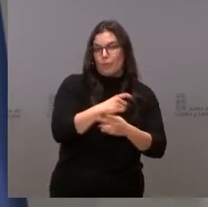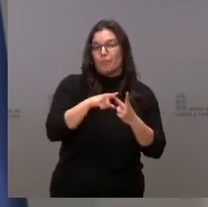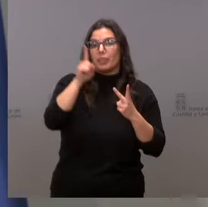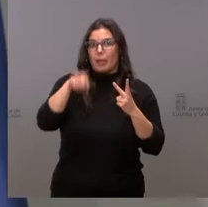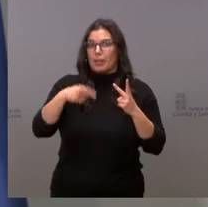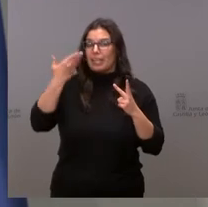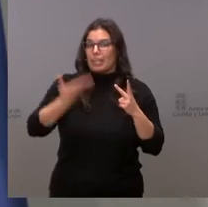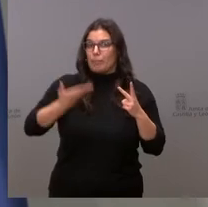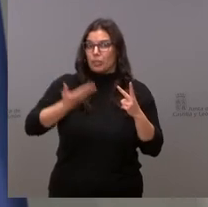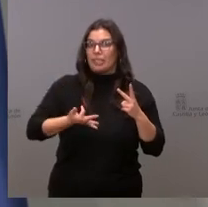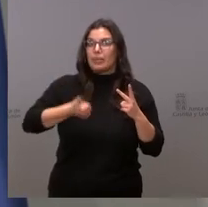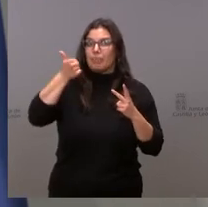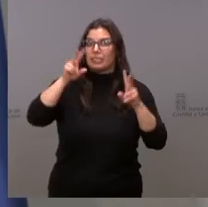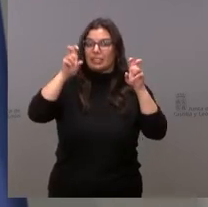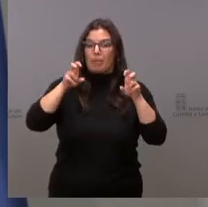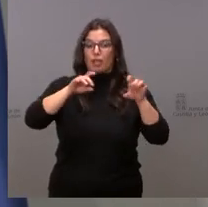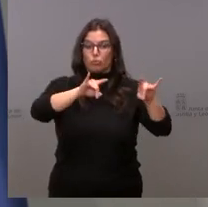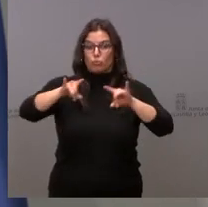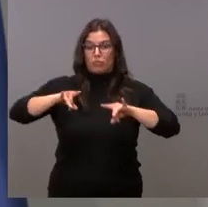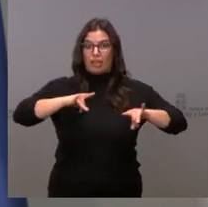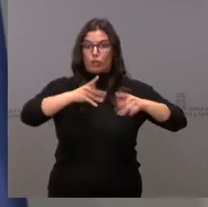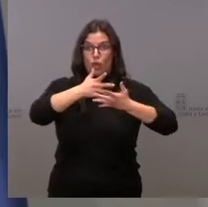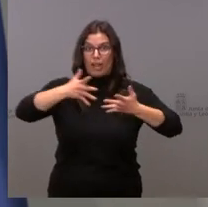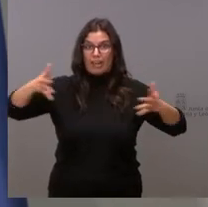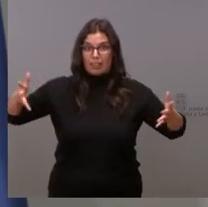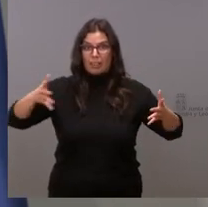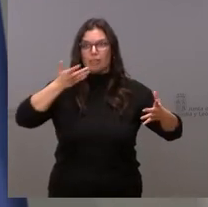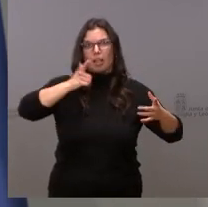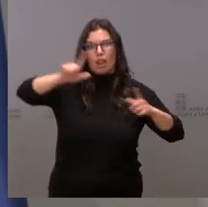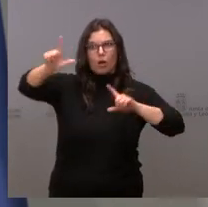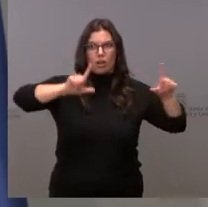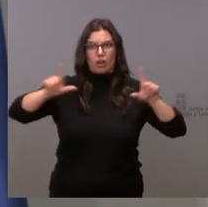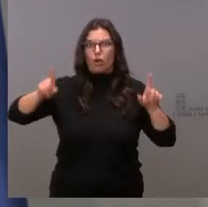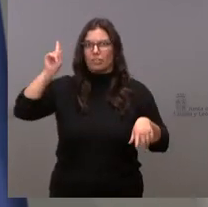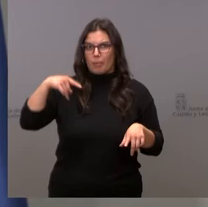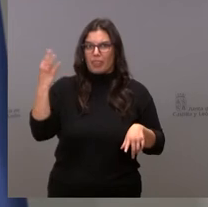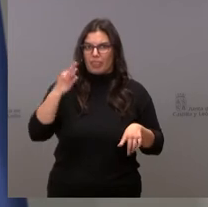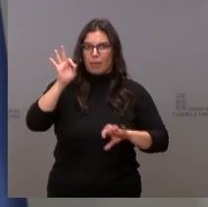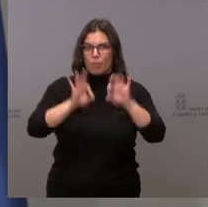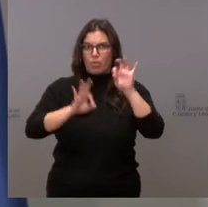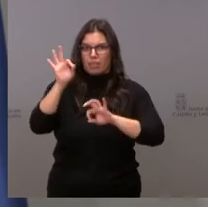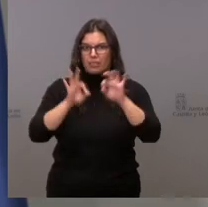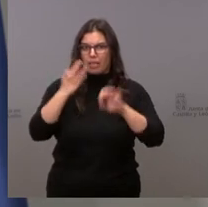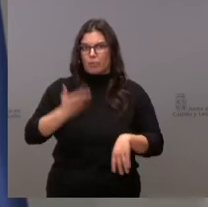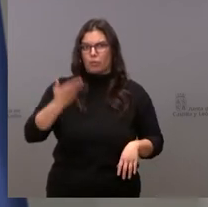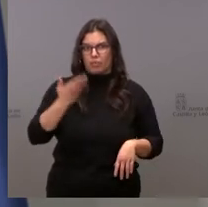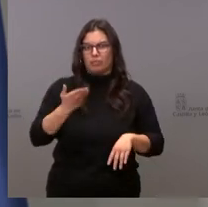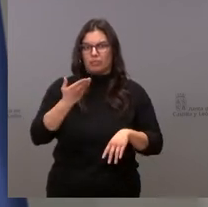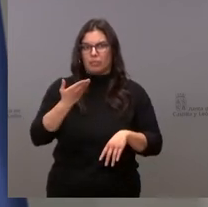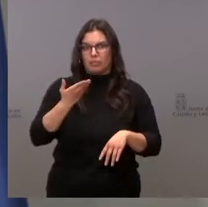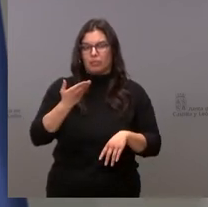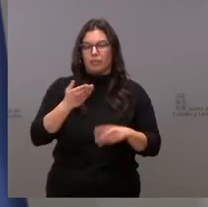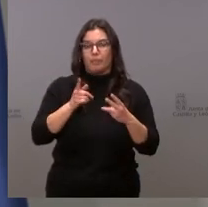el tamaño de la superficie en eso queríamos incidir entendemos que el distribuir por